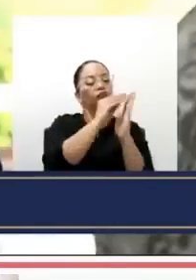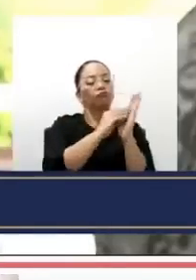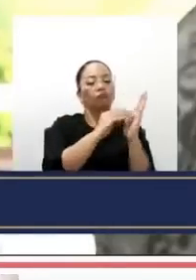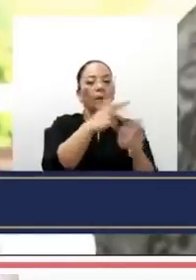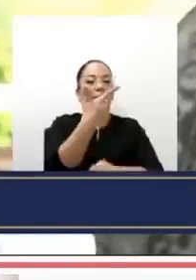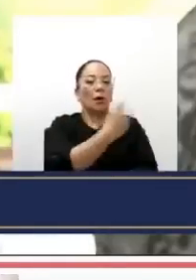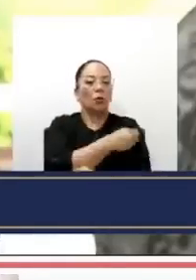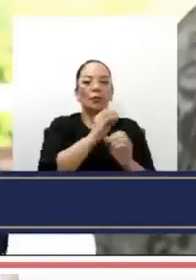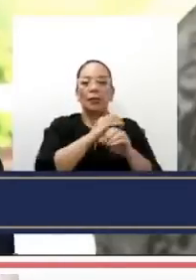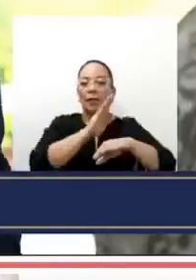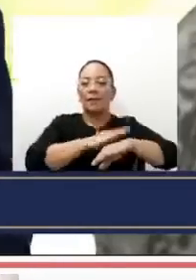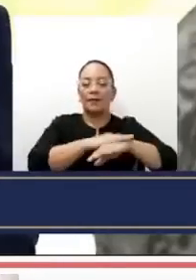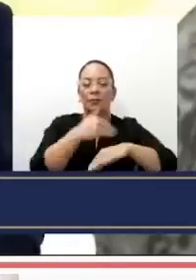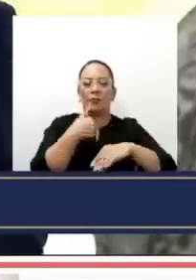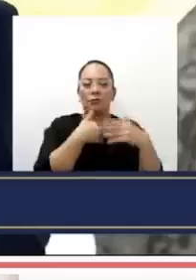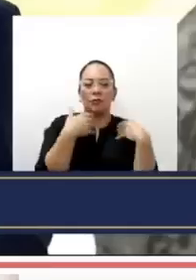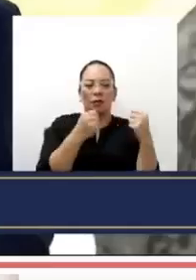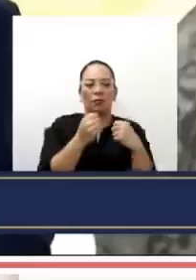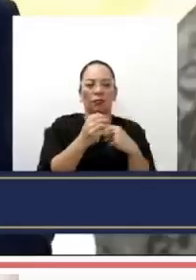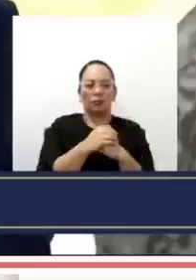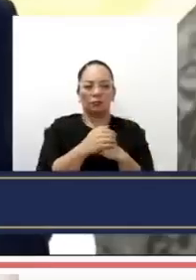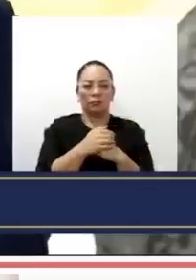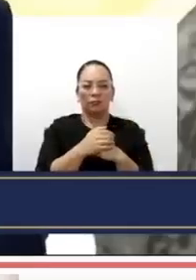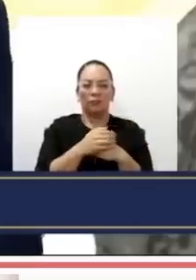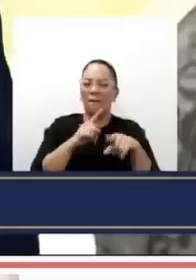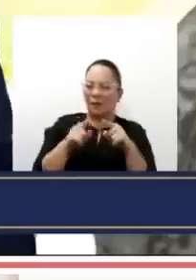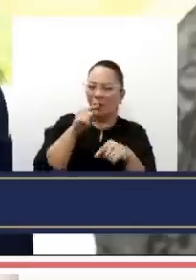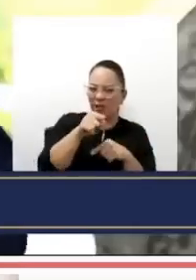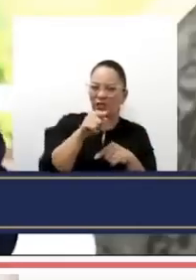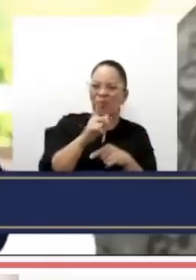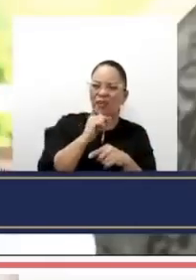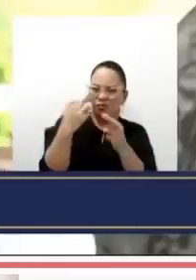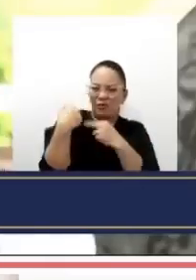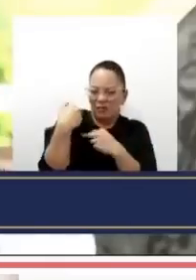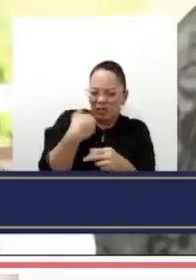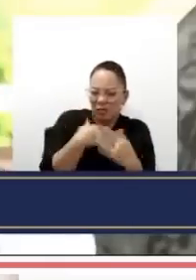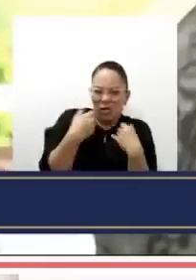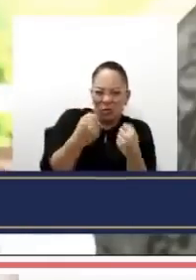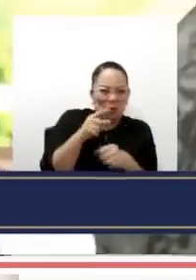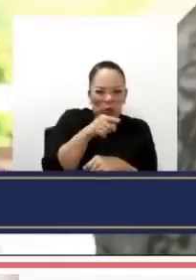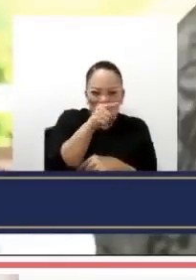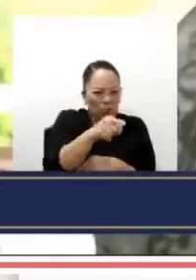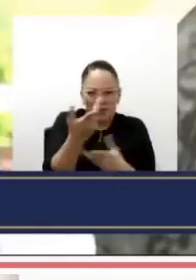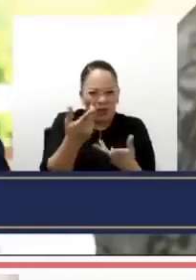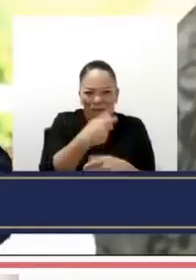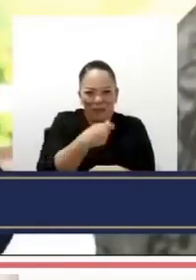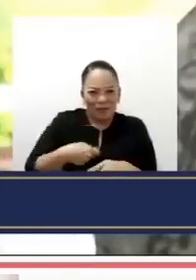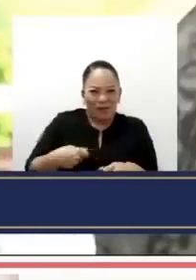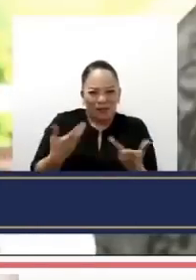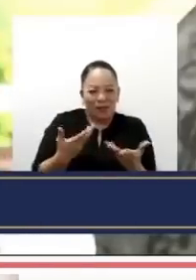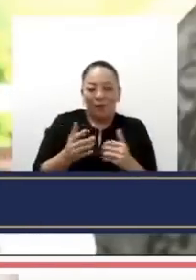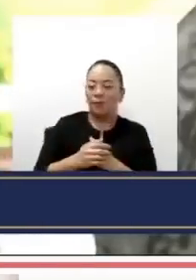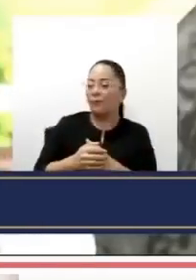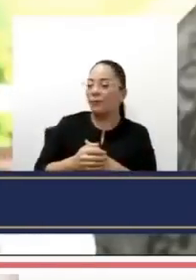registro sanitario. Pues, pero eso es una función del Ministerio de Salud. No sé qué está haciendo la denuncia contra usted. No, pero